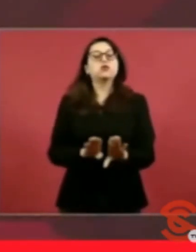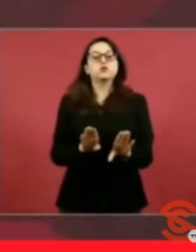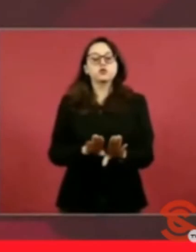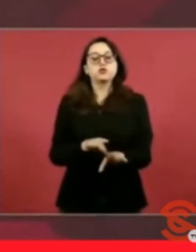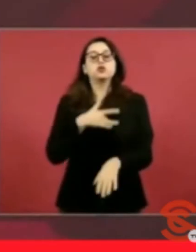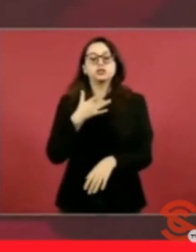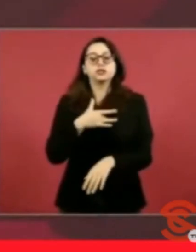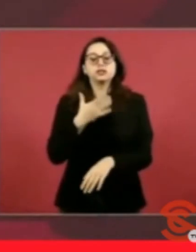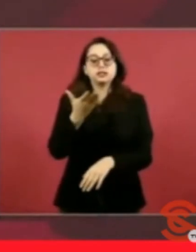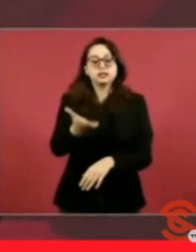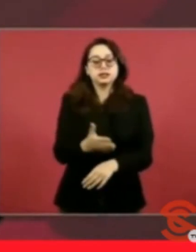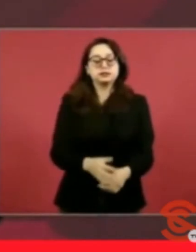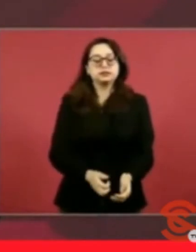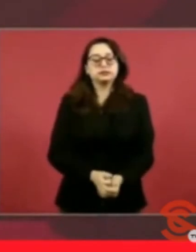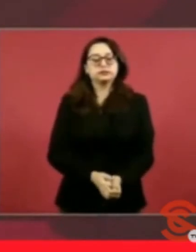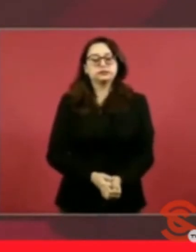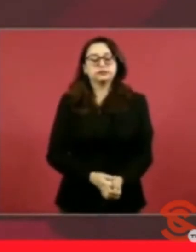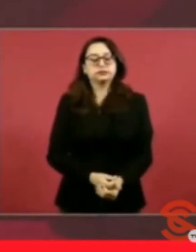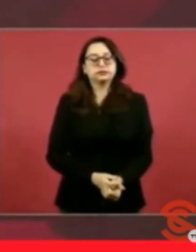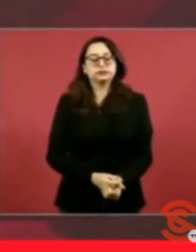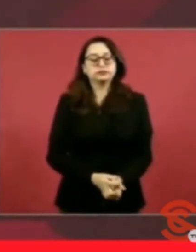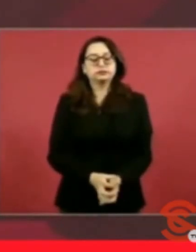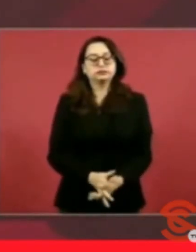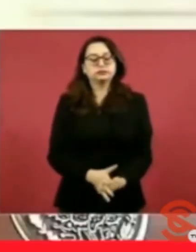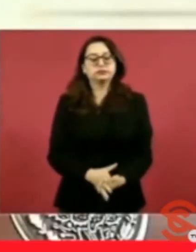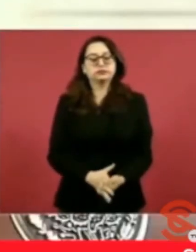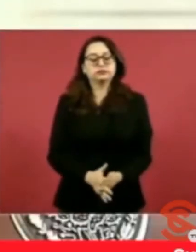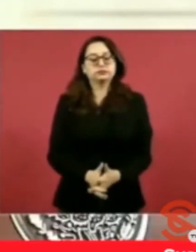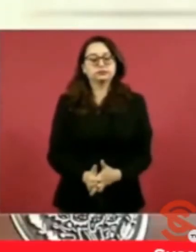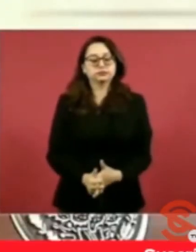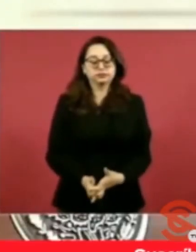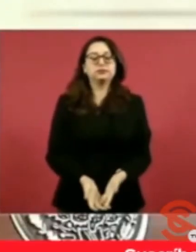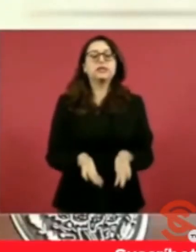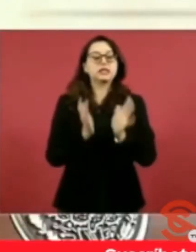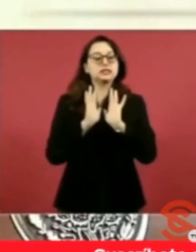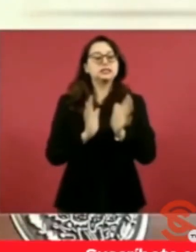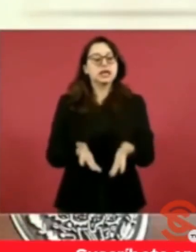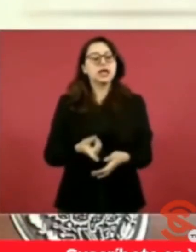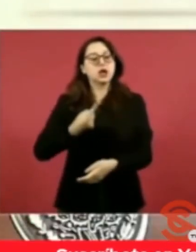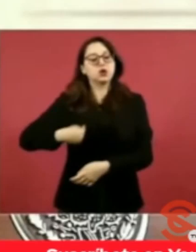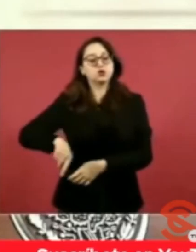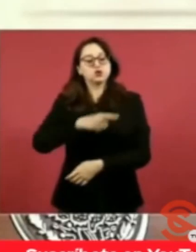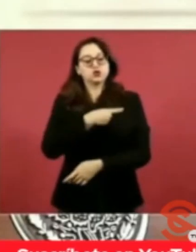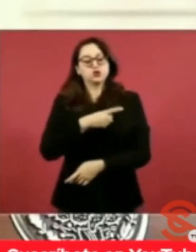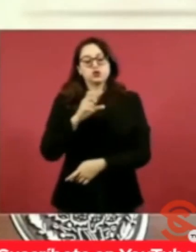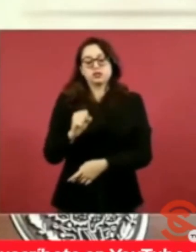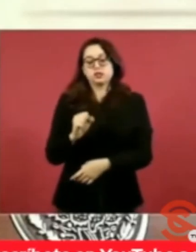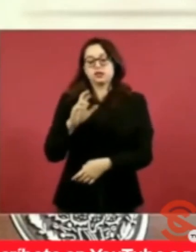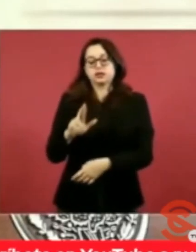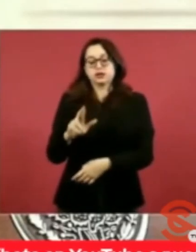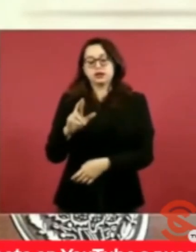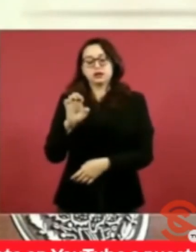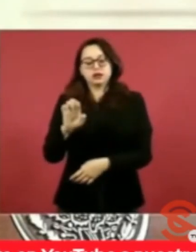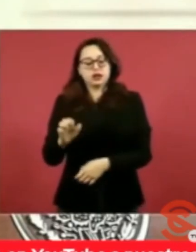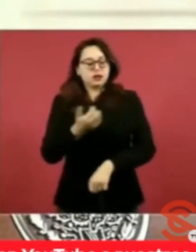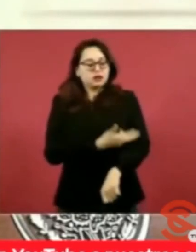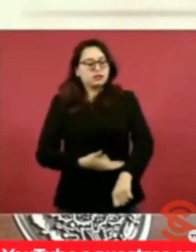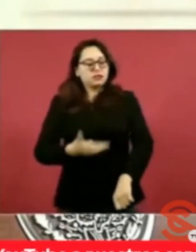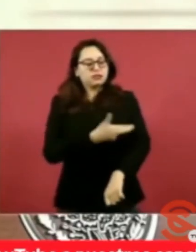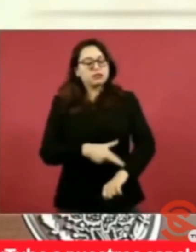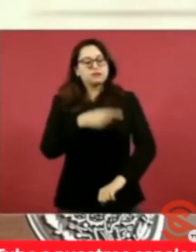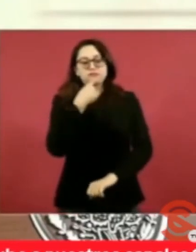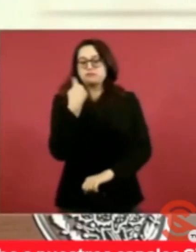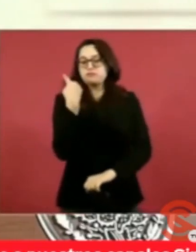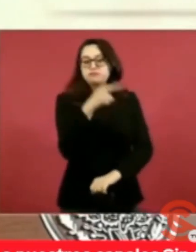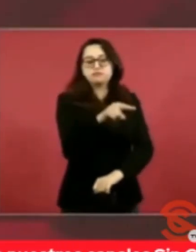trámite en Relaciones Exteriores para impugnar esta ley